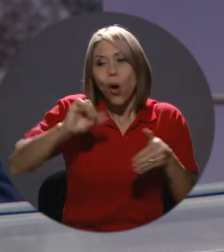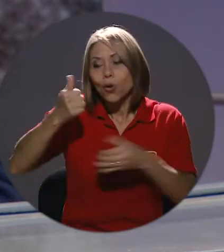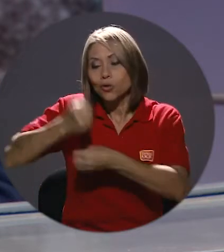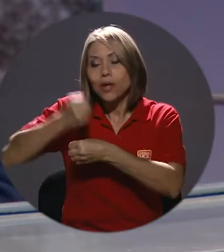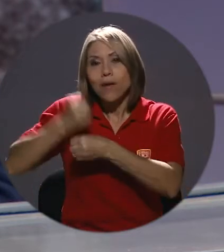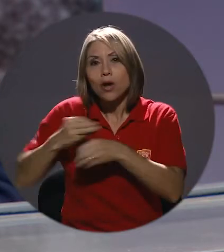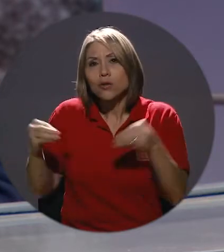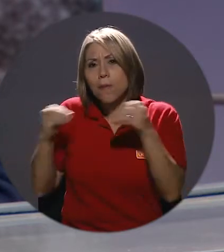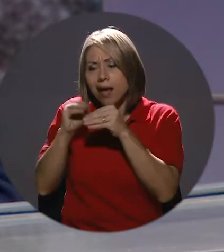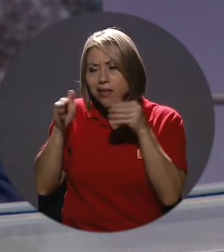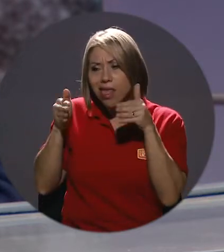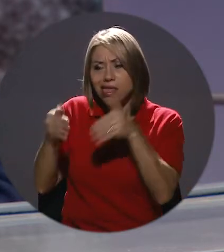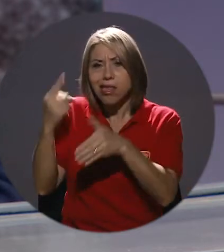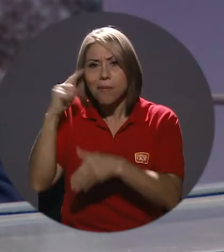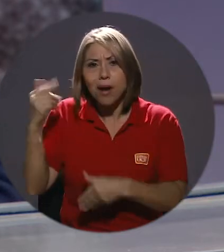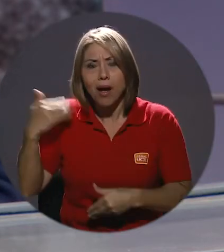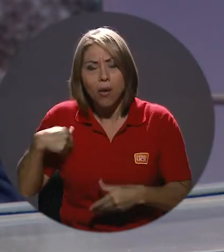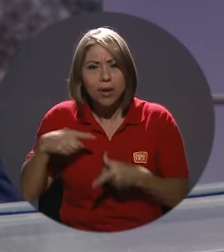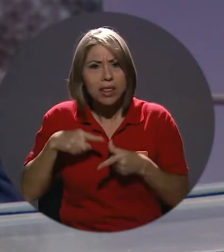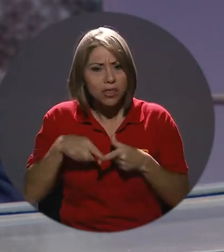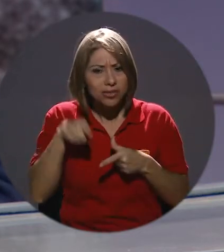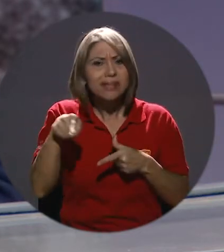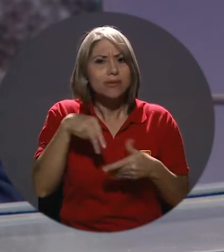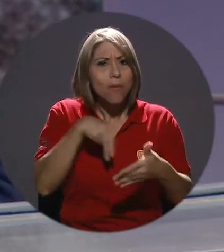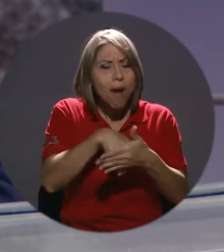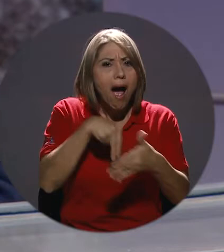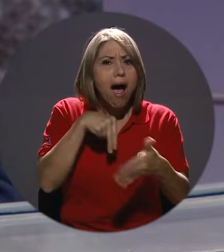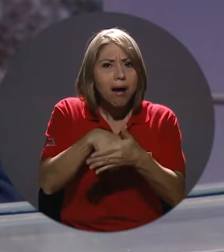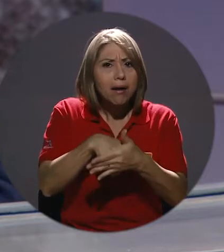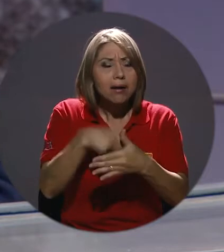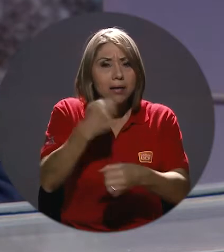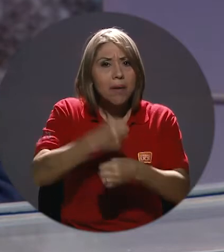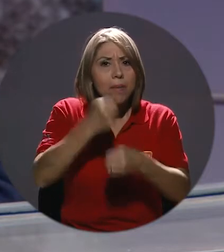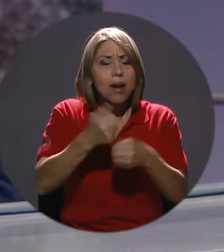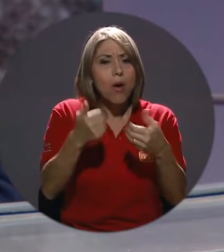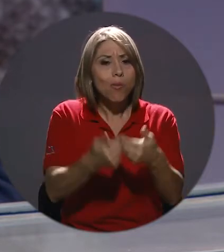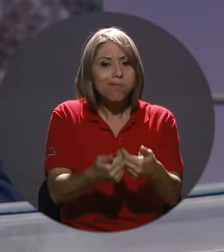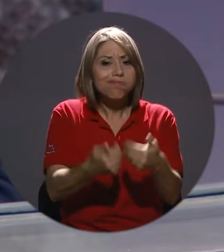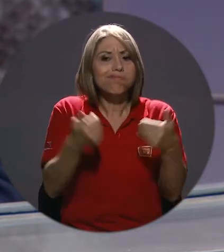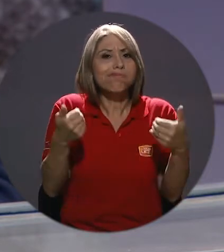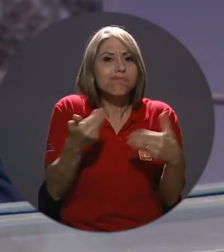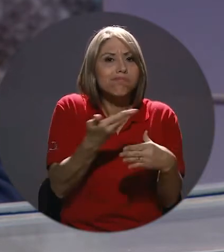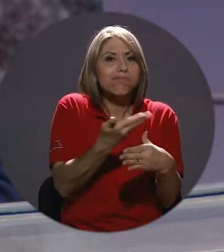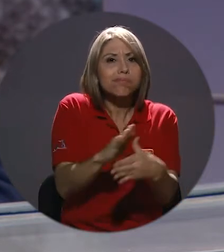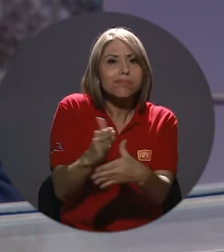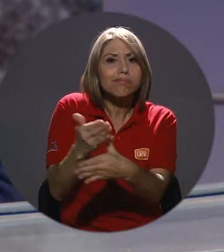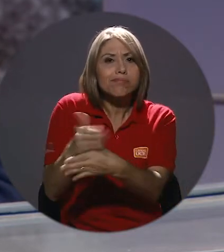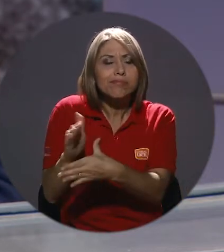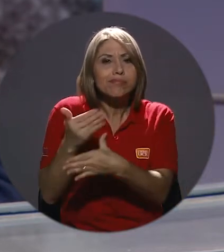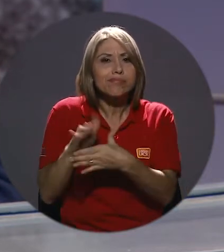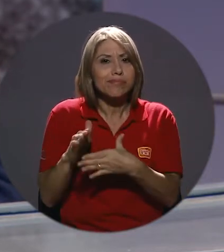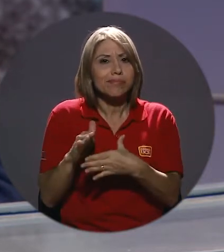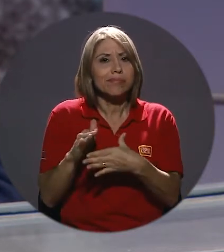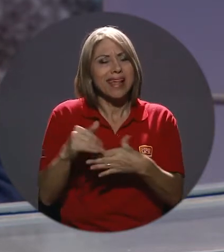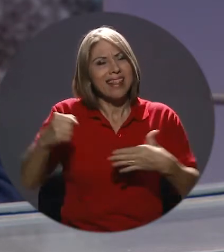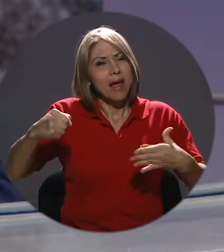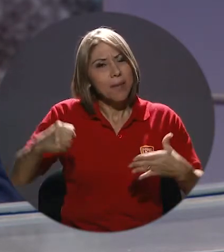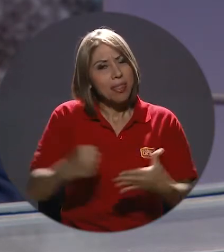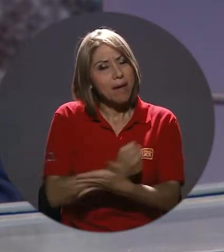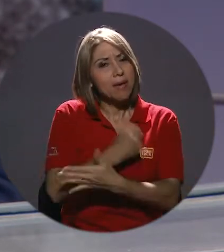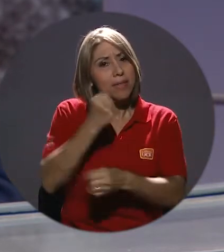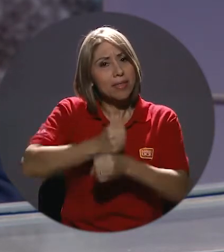que hacen que se segregue el empleo, ¿verdad? Y lamentablemente hay una valoración del trabajo